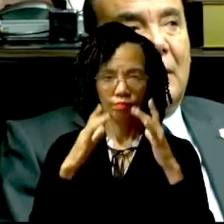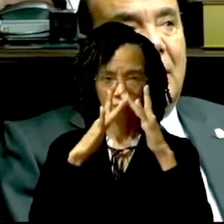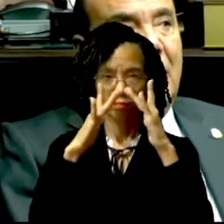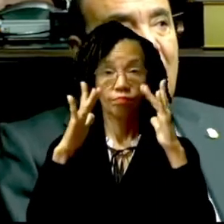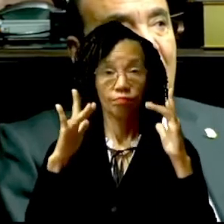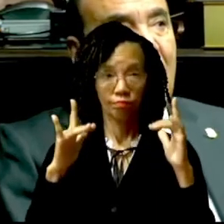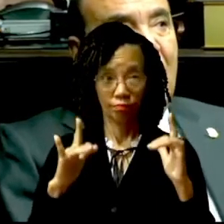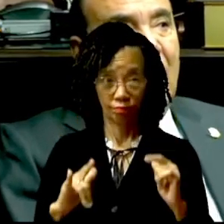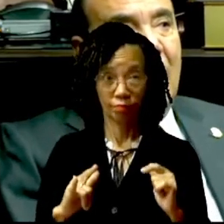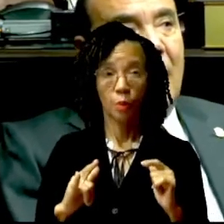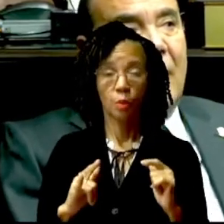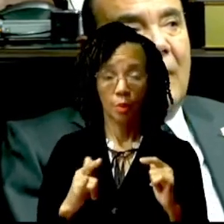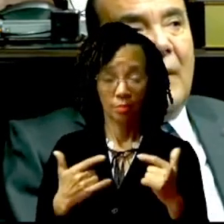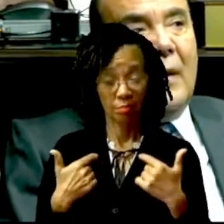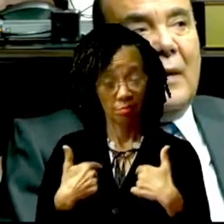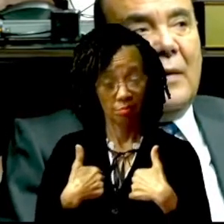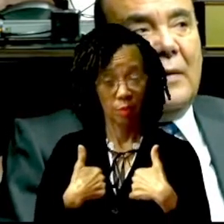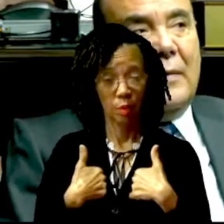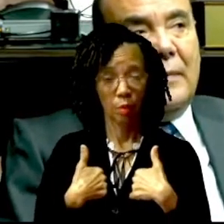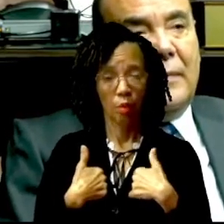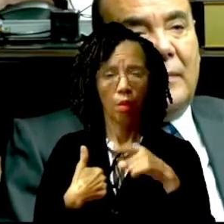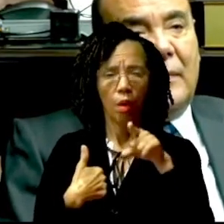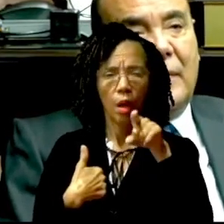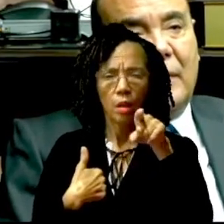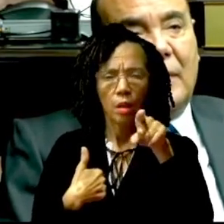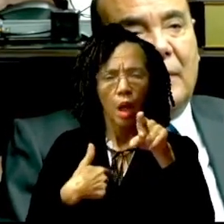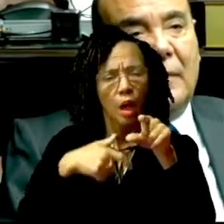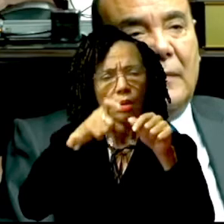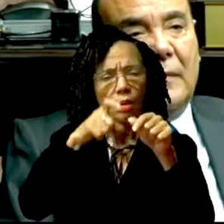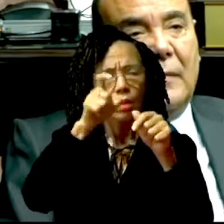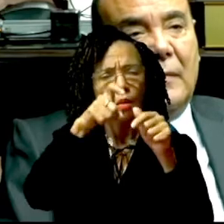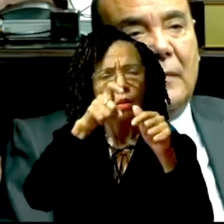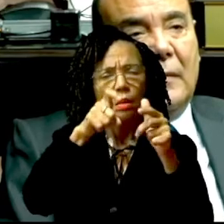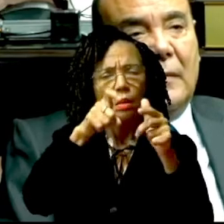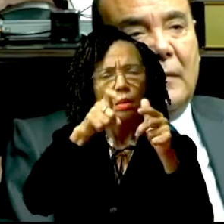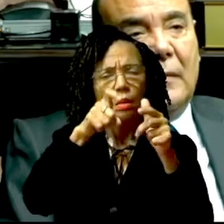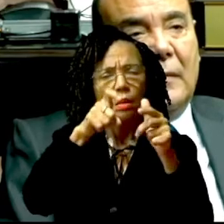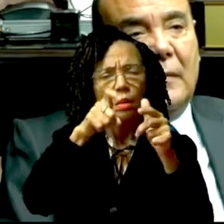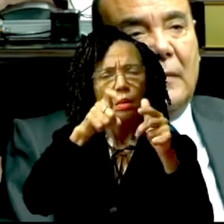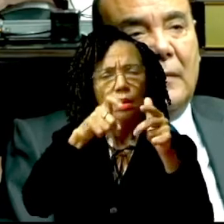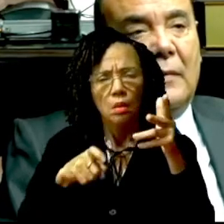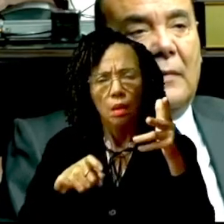específicamente las necesidades de la comunidad de Villacerro,